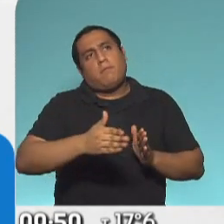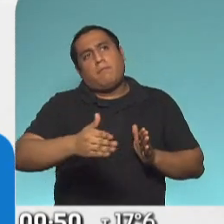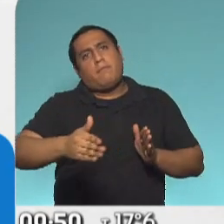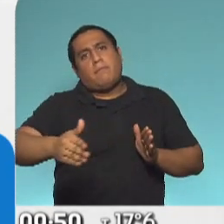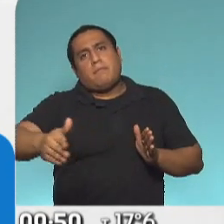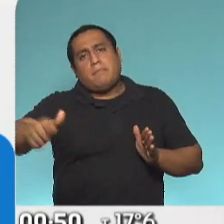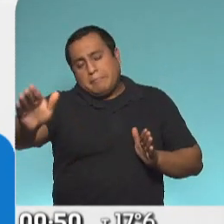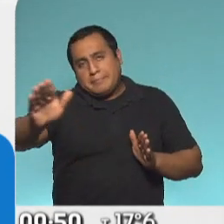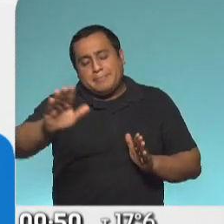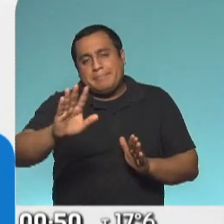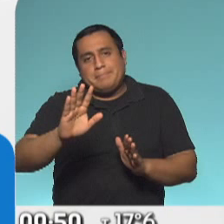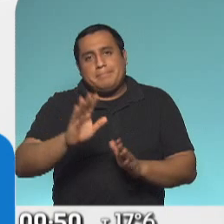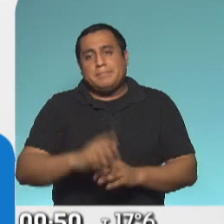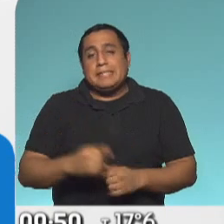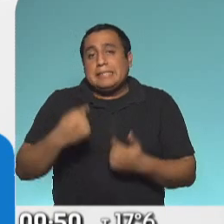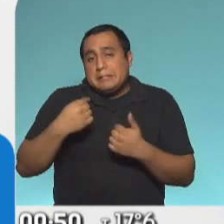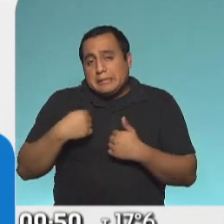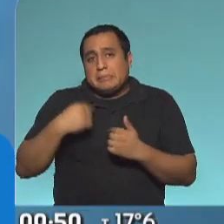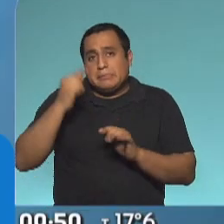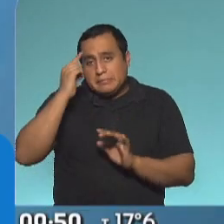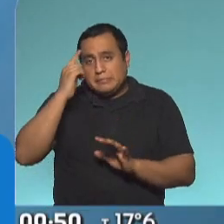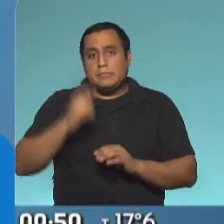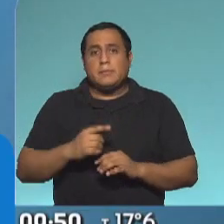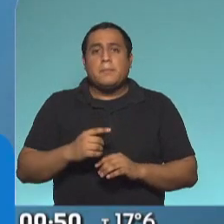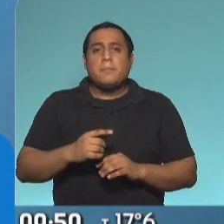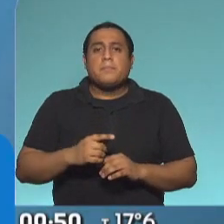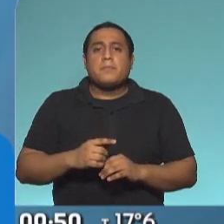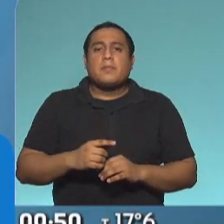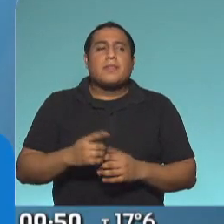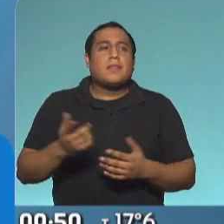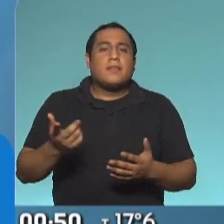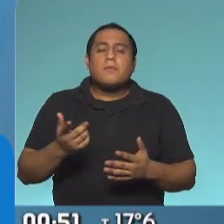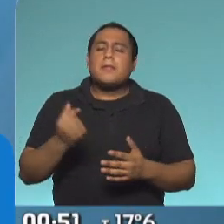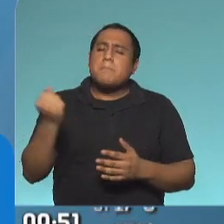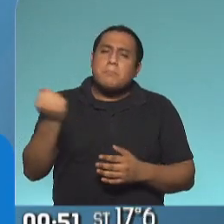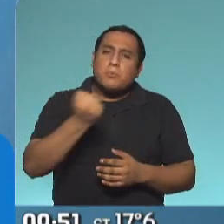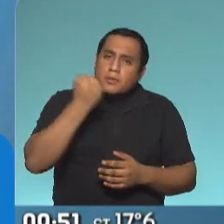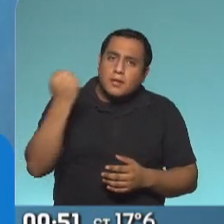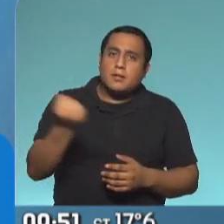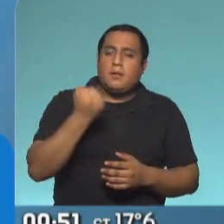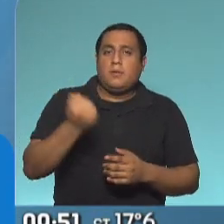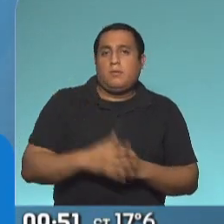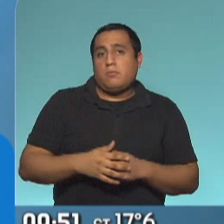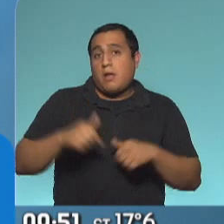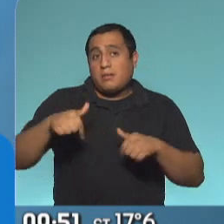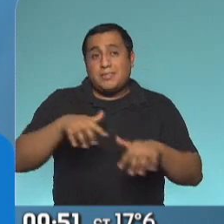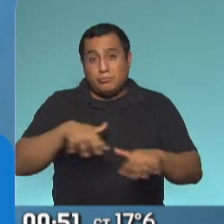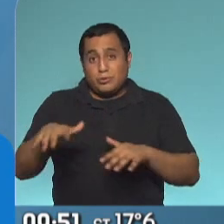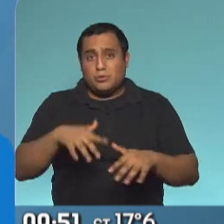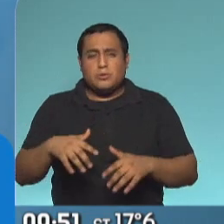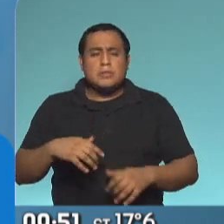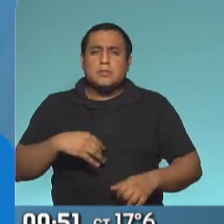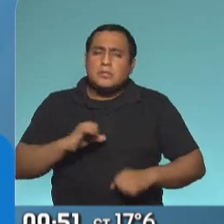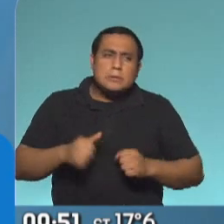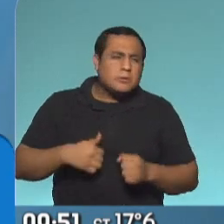entonces me parece que ahí es importante que cuando estamos en una situación de tanto estrés